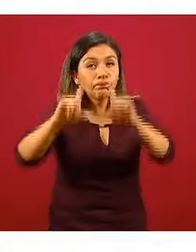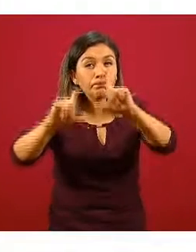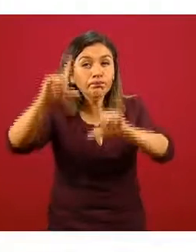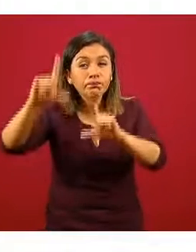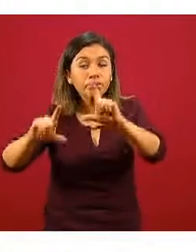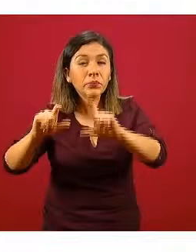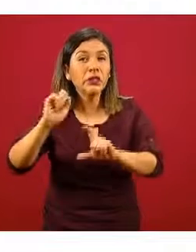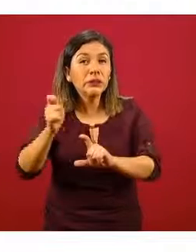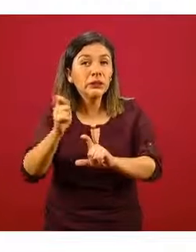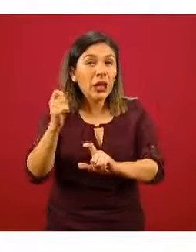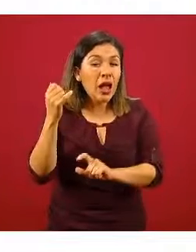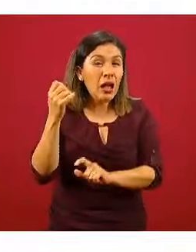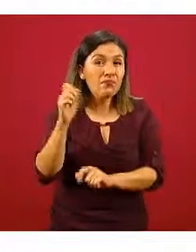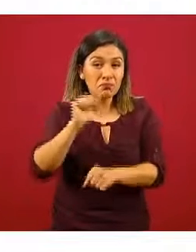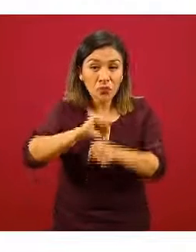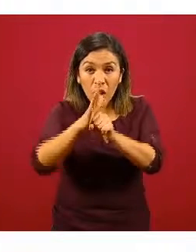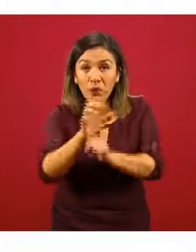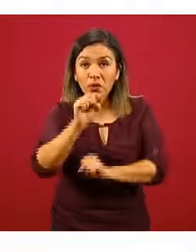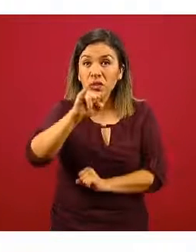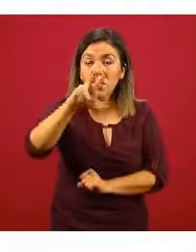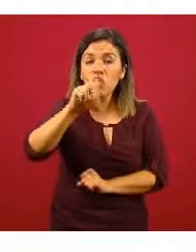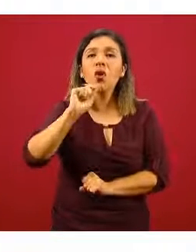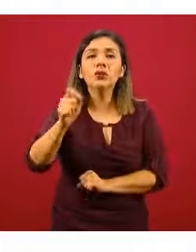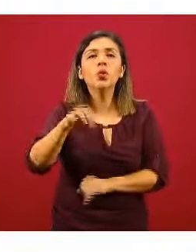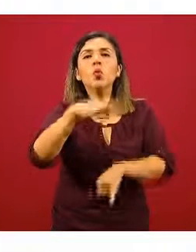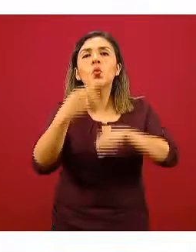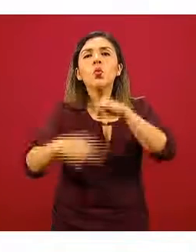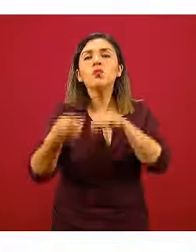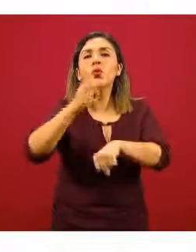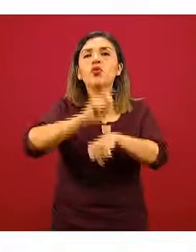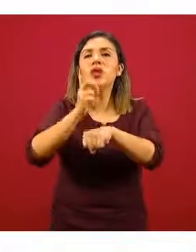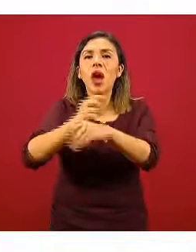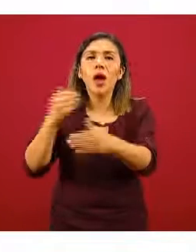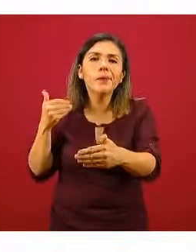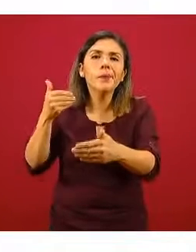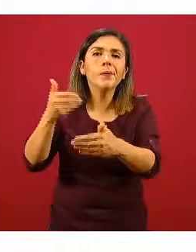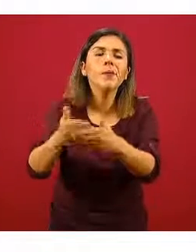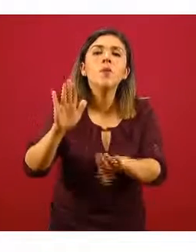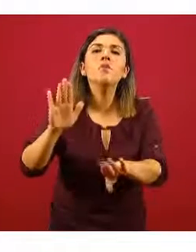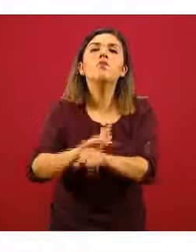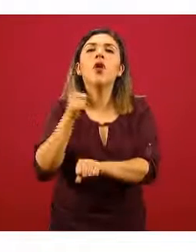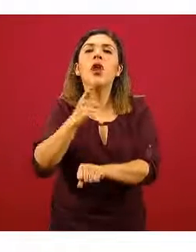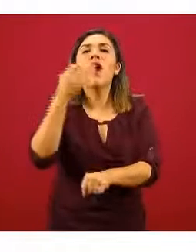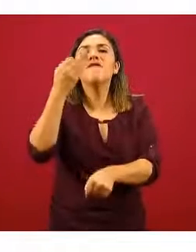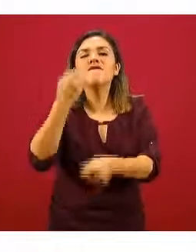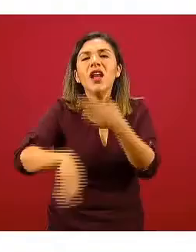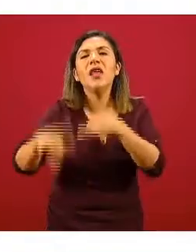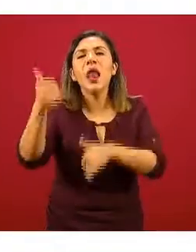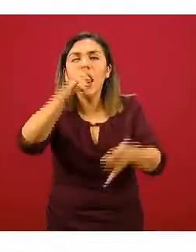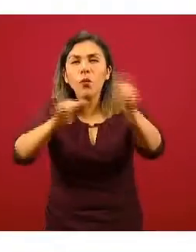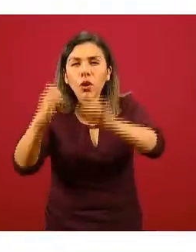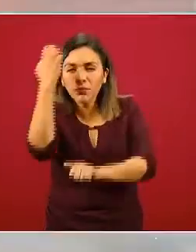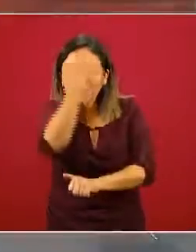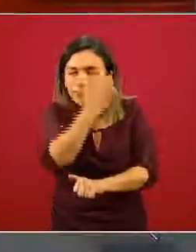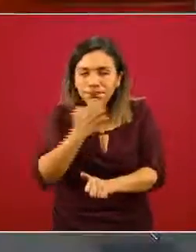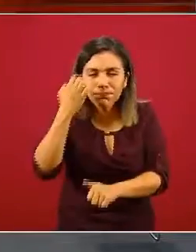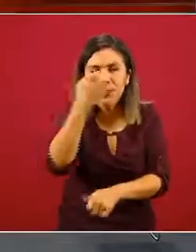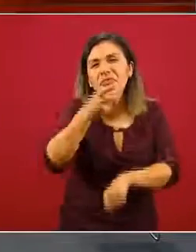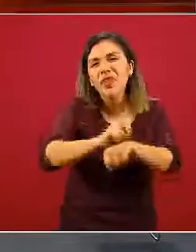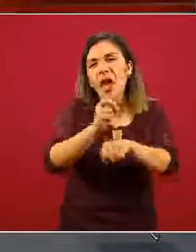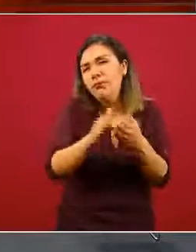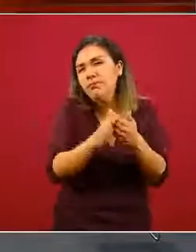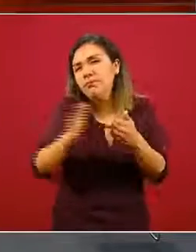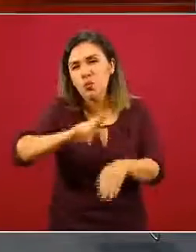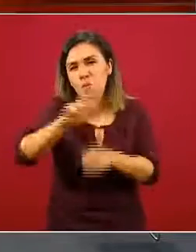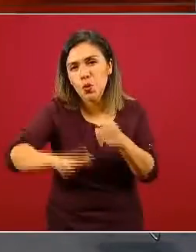precisamente en los últimos días de la curva, que es debido al proceso de confirmación de los laboratorios. En la